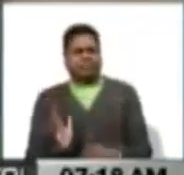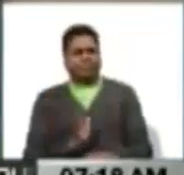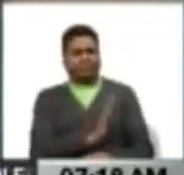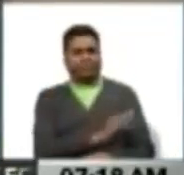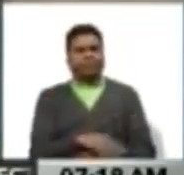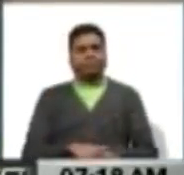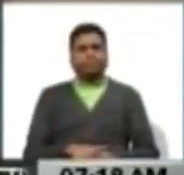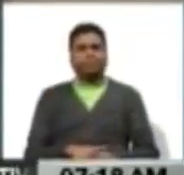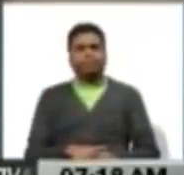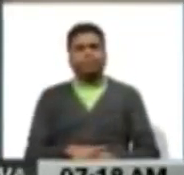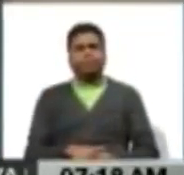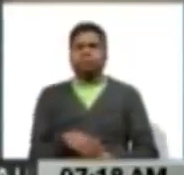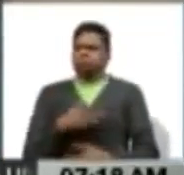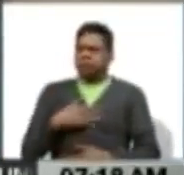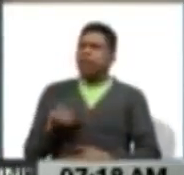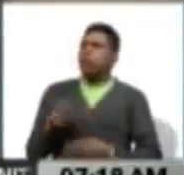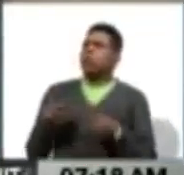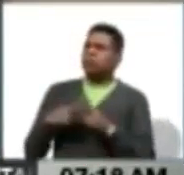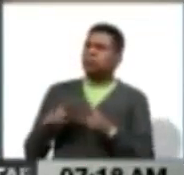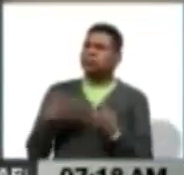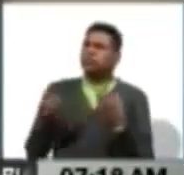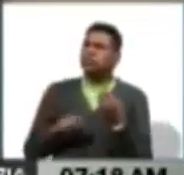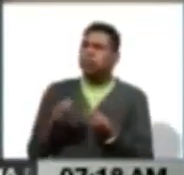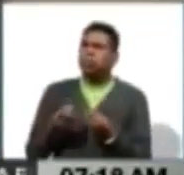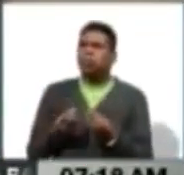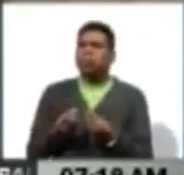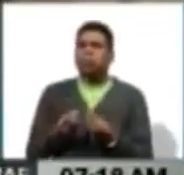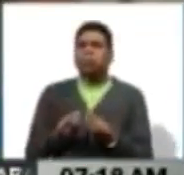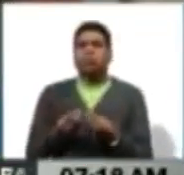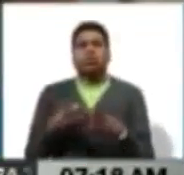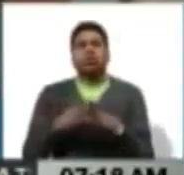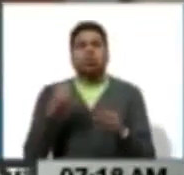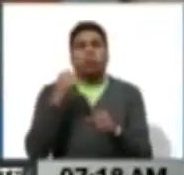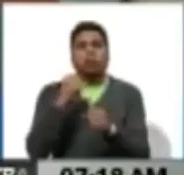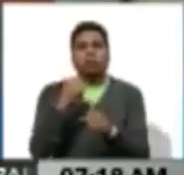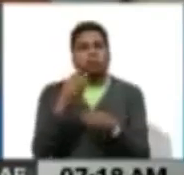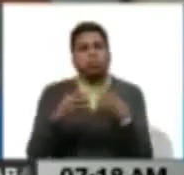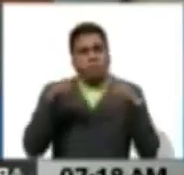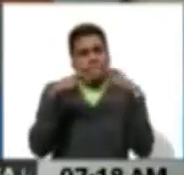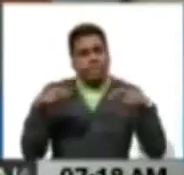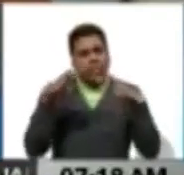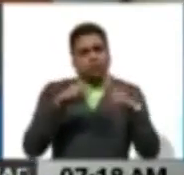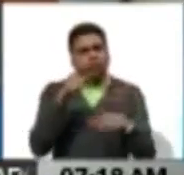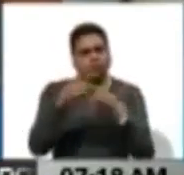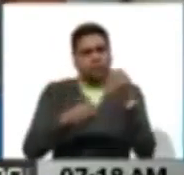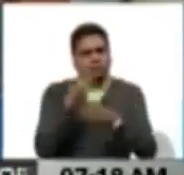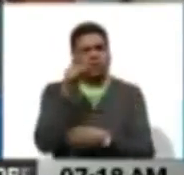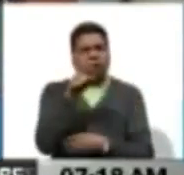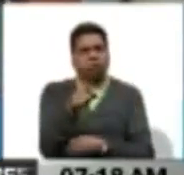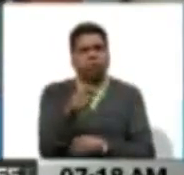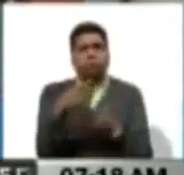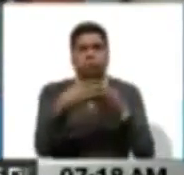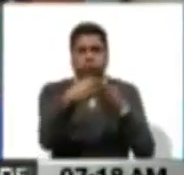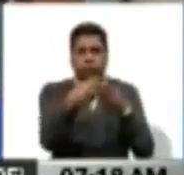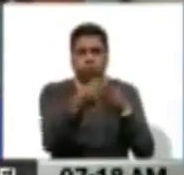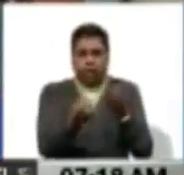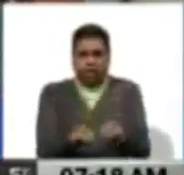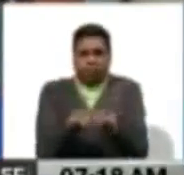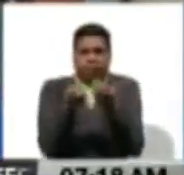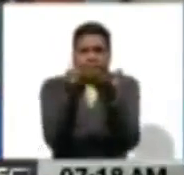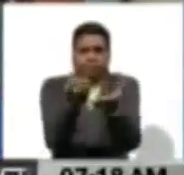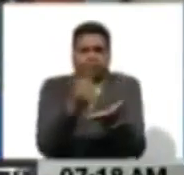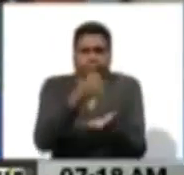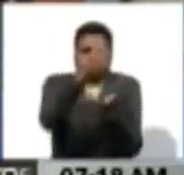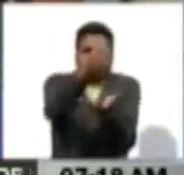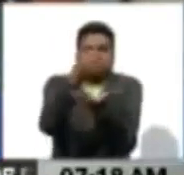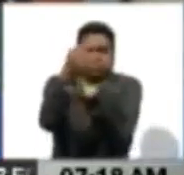Quisiéramos también conocer, luego del trabajo de investigación que tú realizaste, las divisas se le han entregado de manera continua